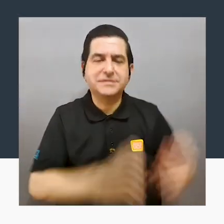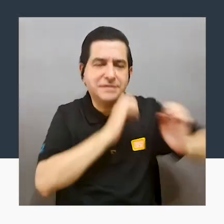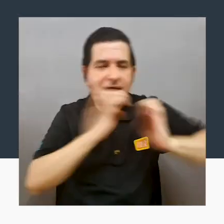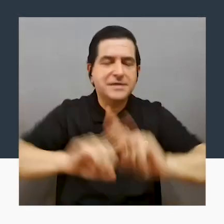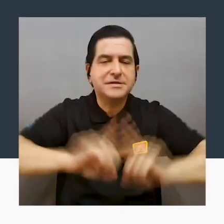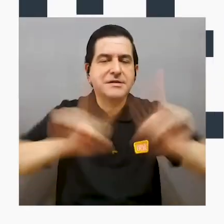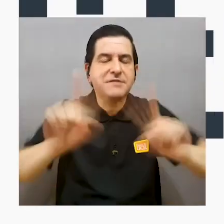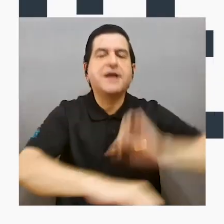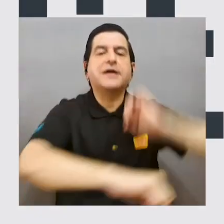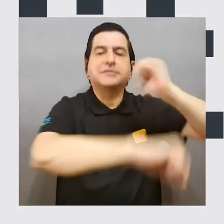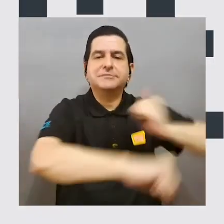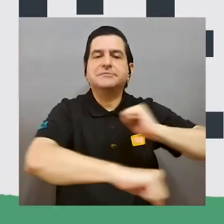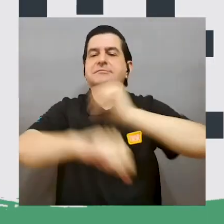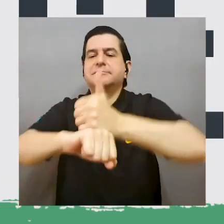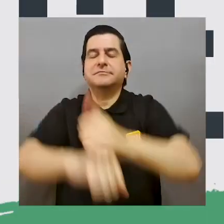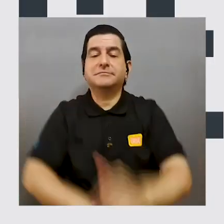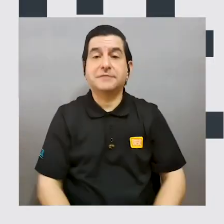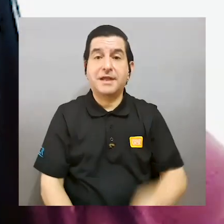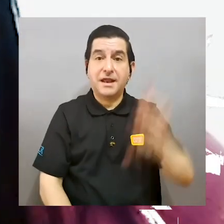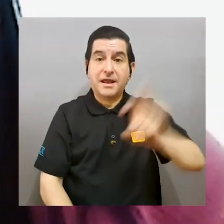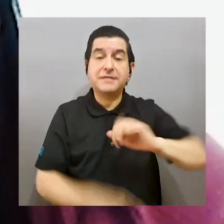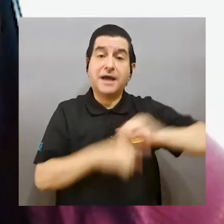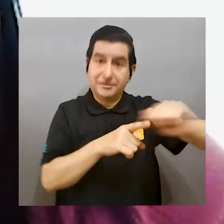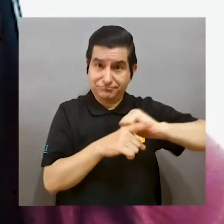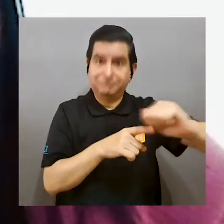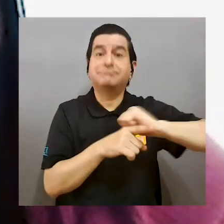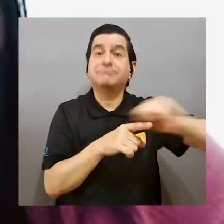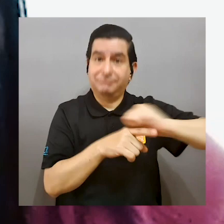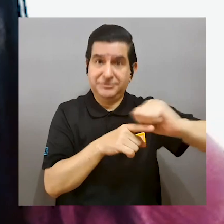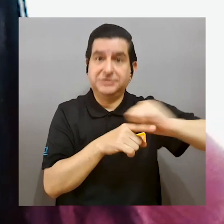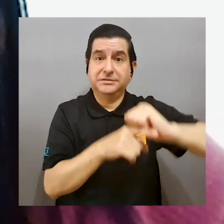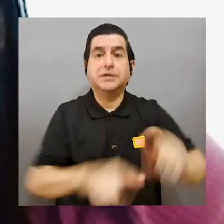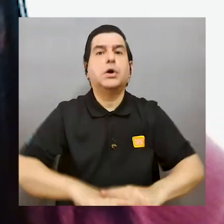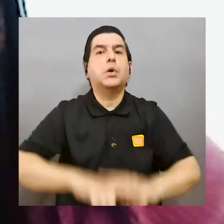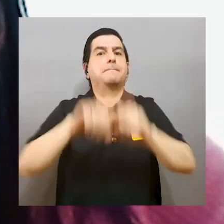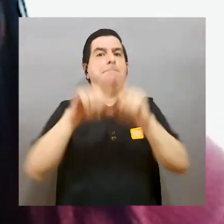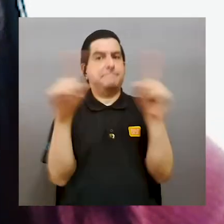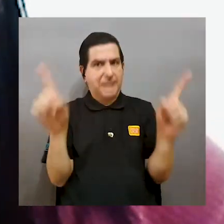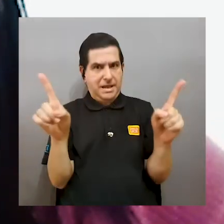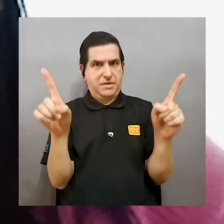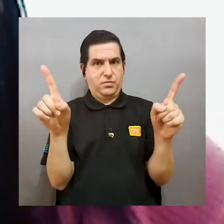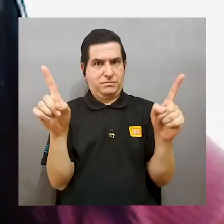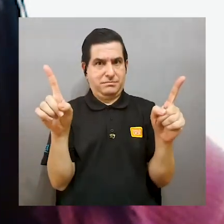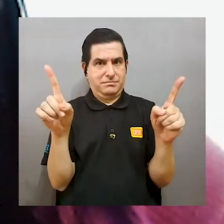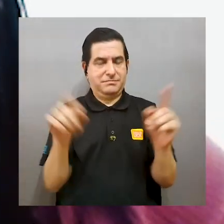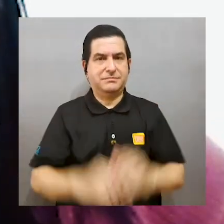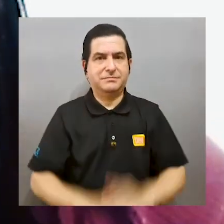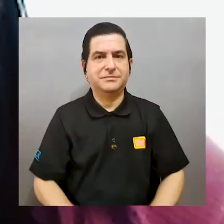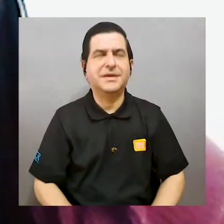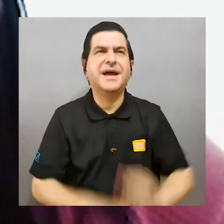con estrategias diferenciadas. Bueno, necesitamos capacitaciones, pero